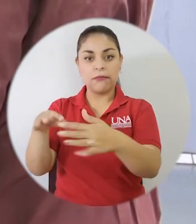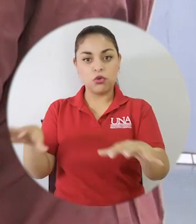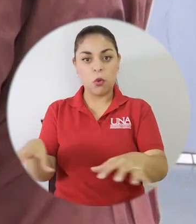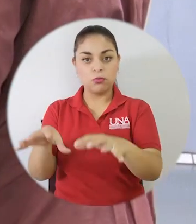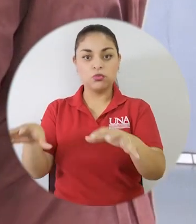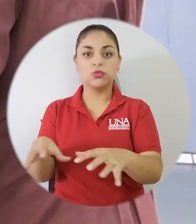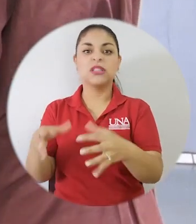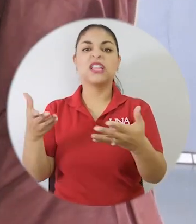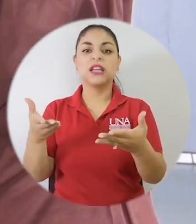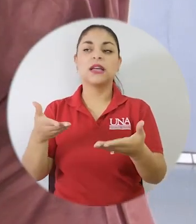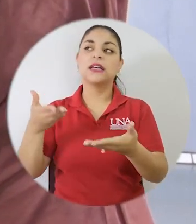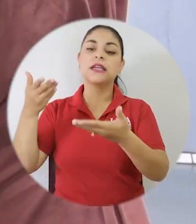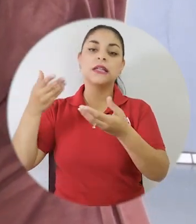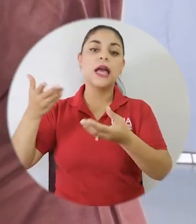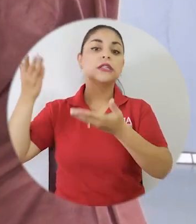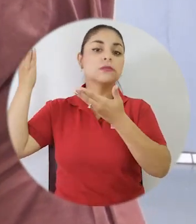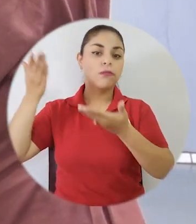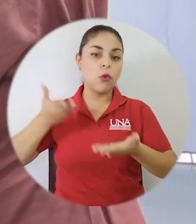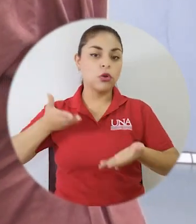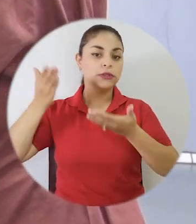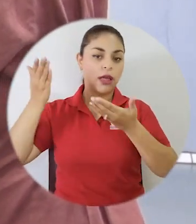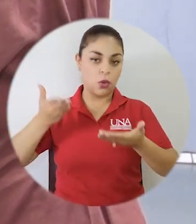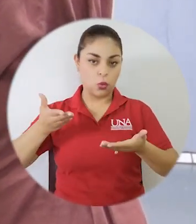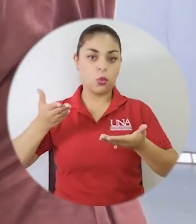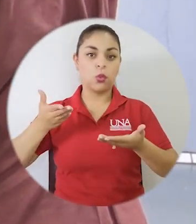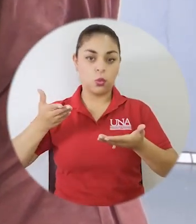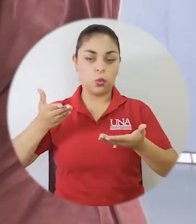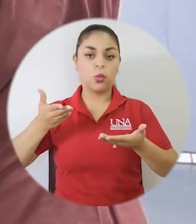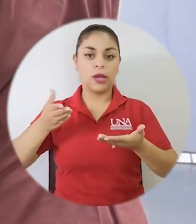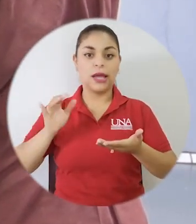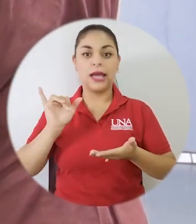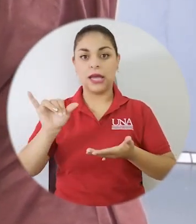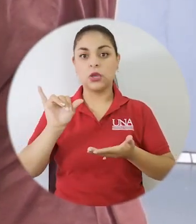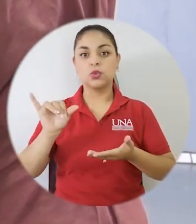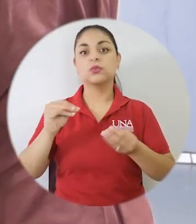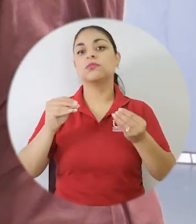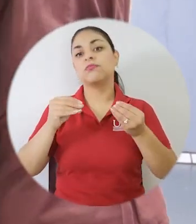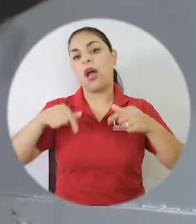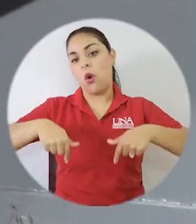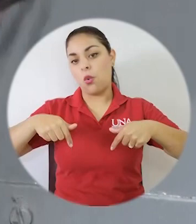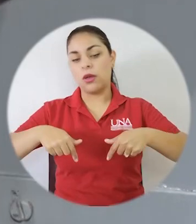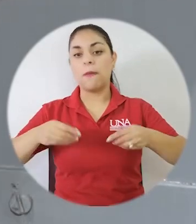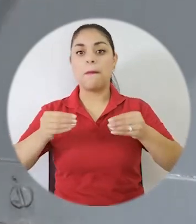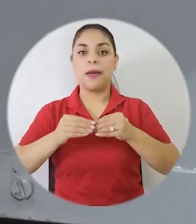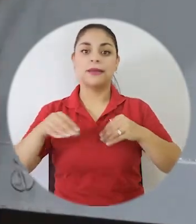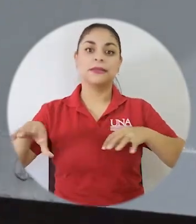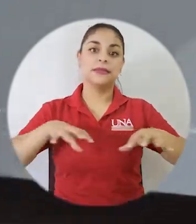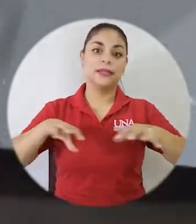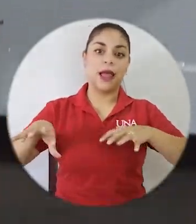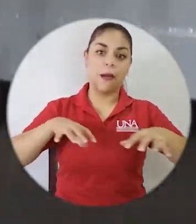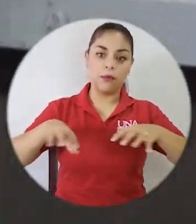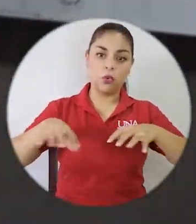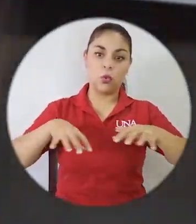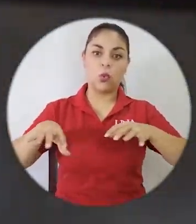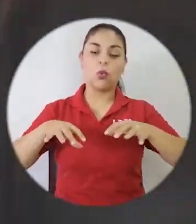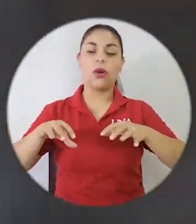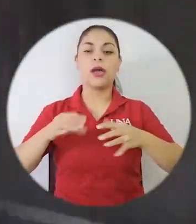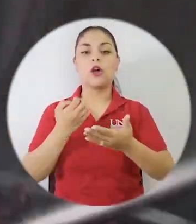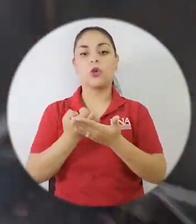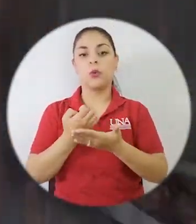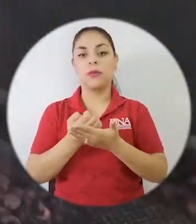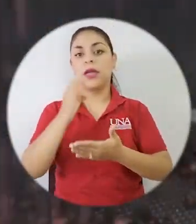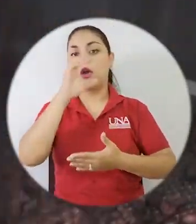sector exportador, que es lo que conocemos hoy en día como el sector más dinámico de la economía costarricense, que